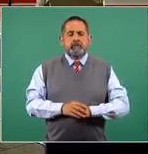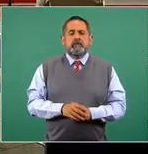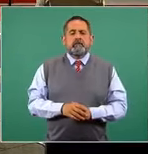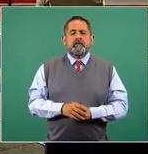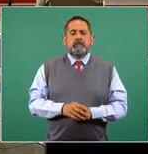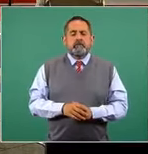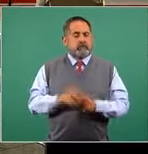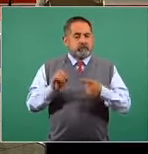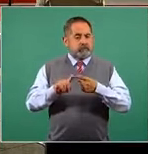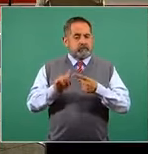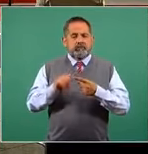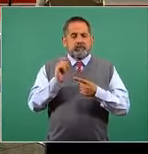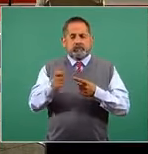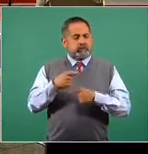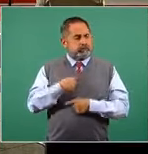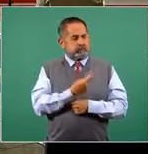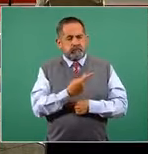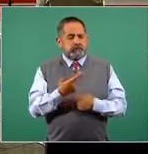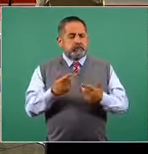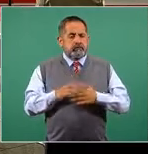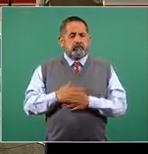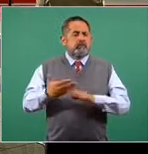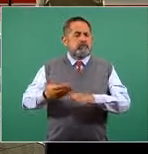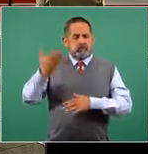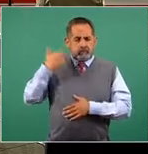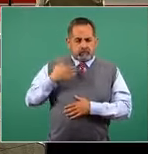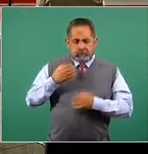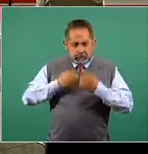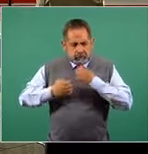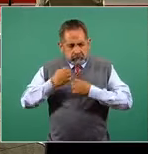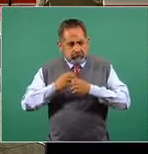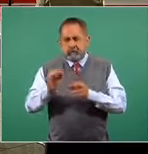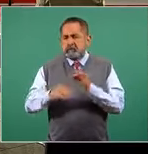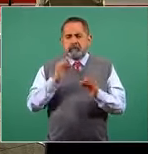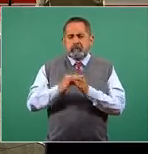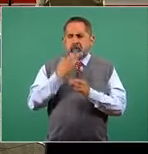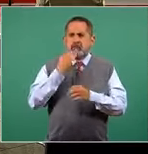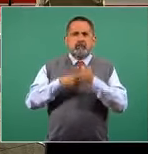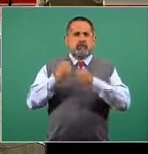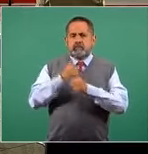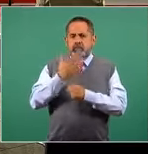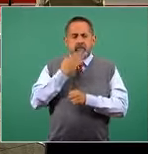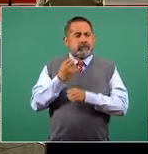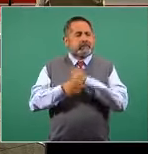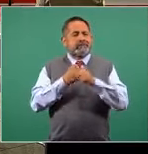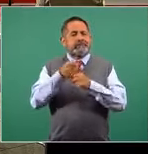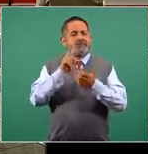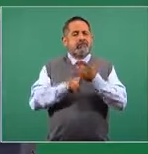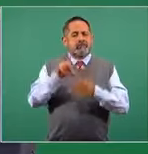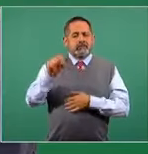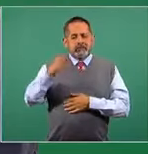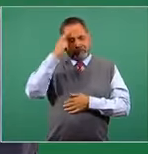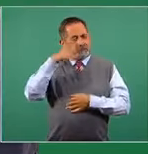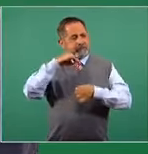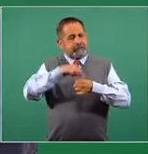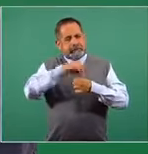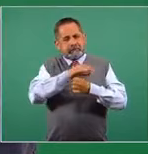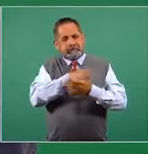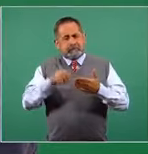El primero lo ensayamos ya con éxito el año pasado, en 2020, cuando hubo